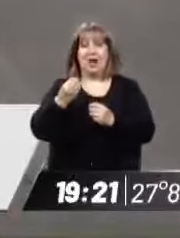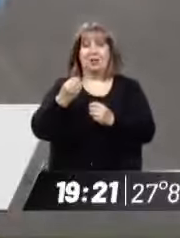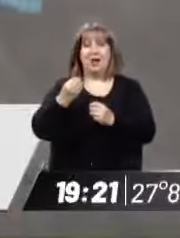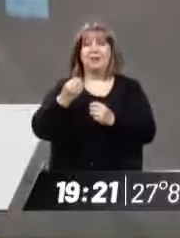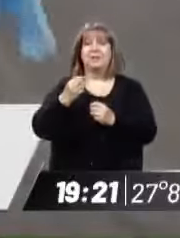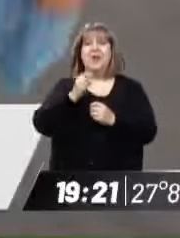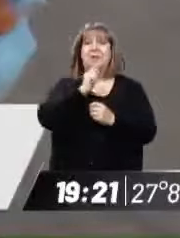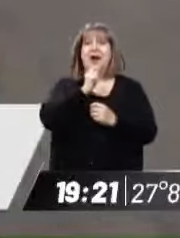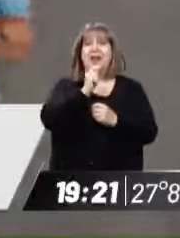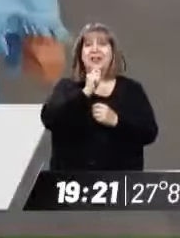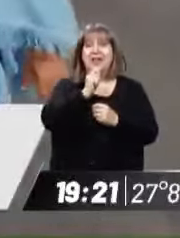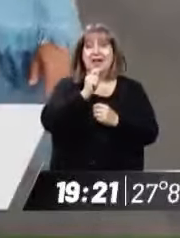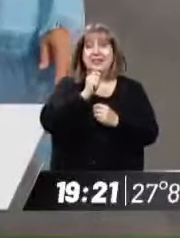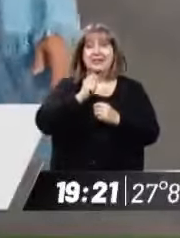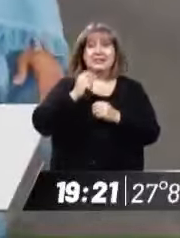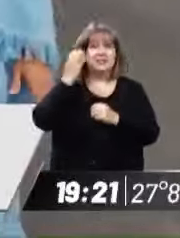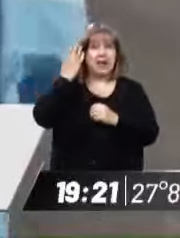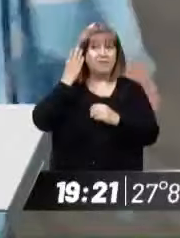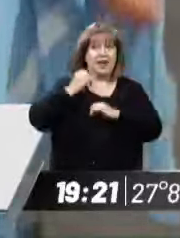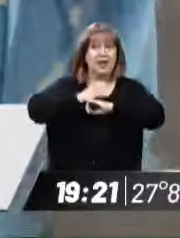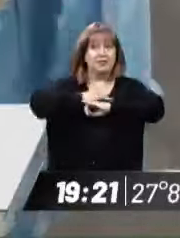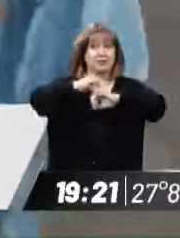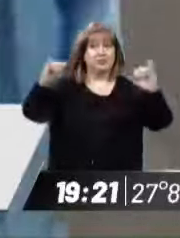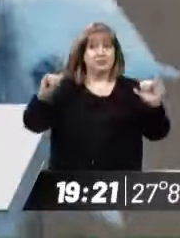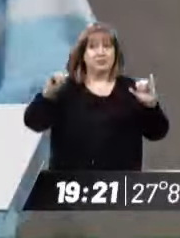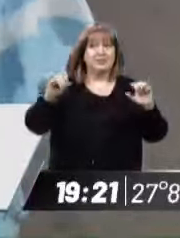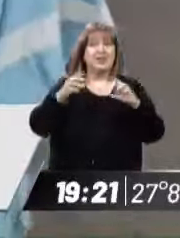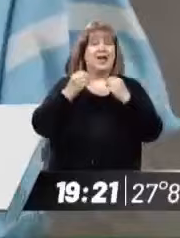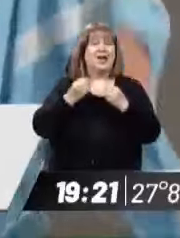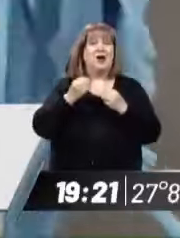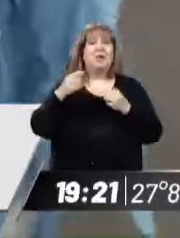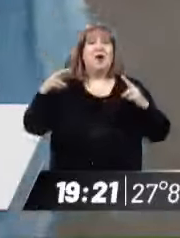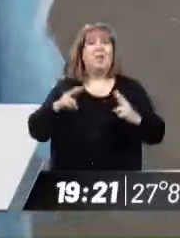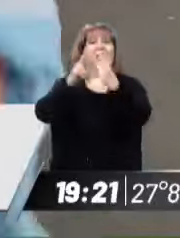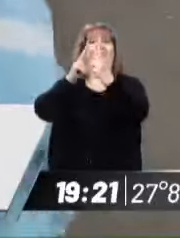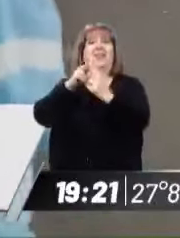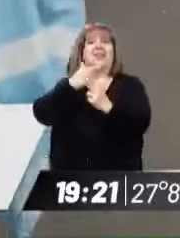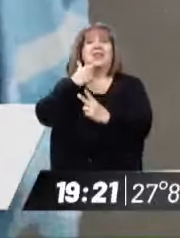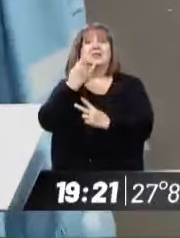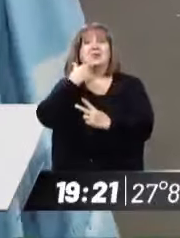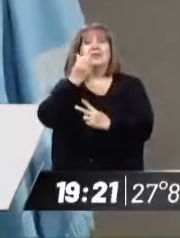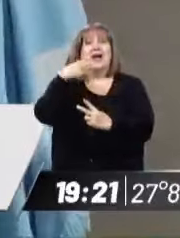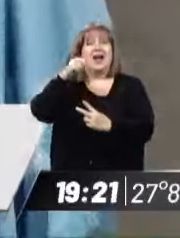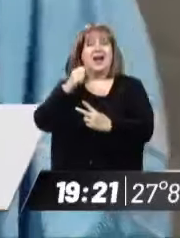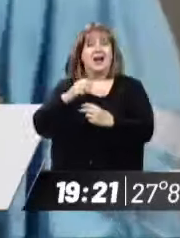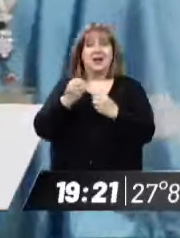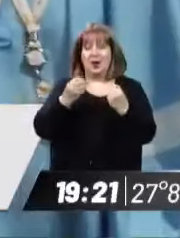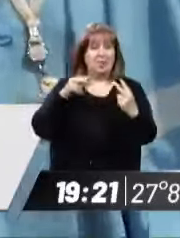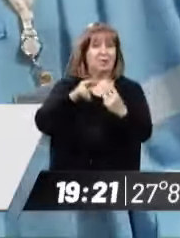nota que ha hecho nuestro queridísimo Mati Pascualetti. ¿Qué tal? Contanos, Mati, ¿cómo te la encontraste a la Su, nada más ni nada